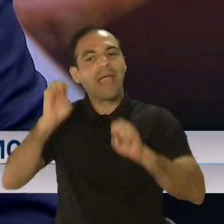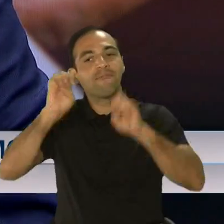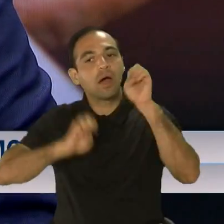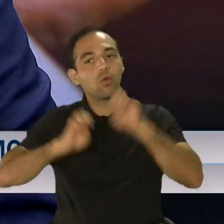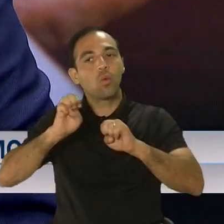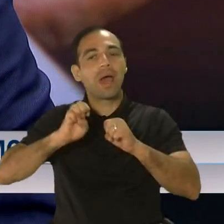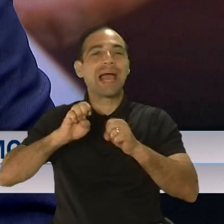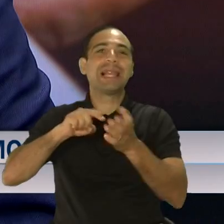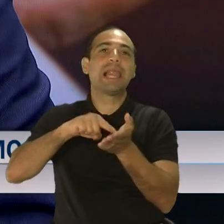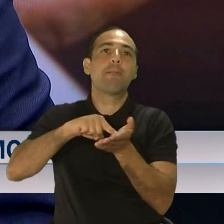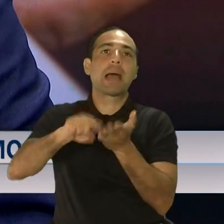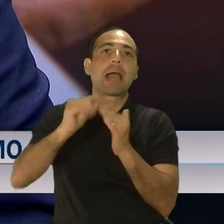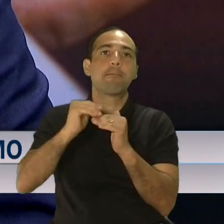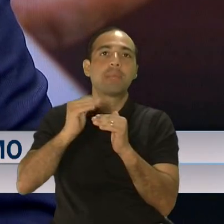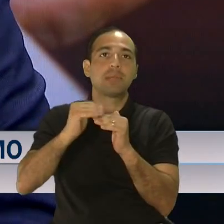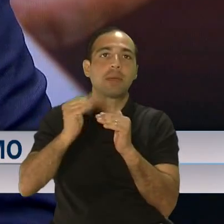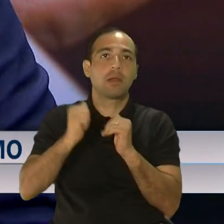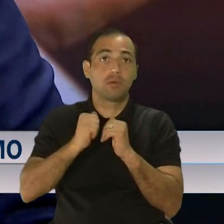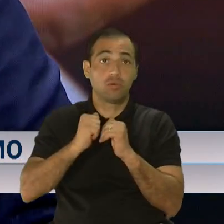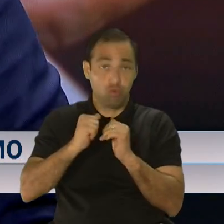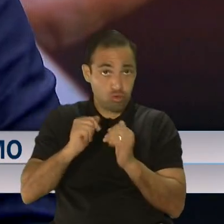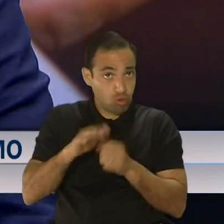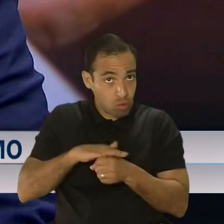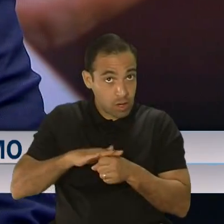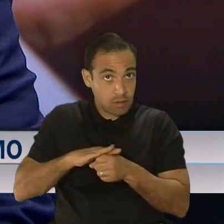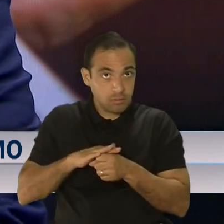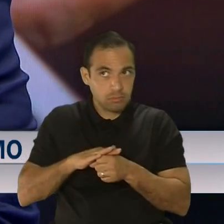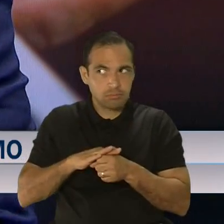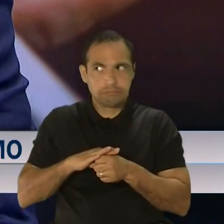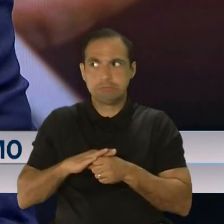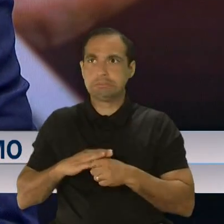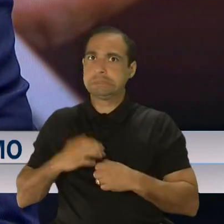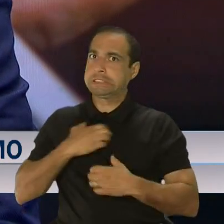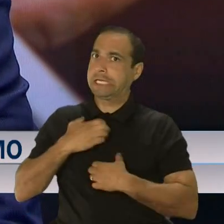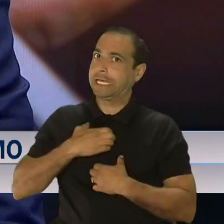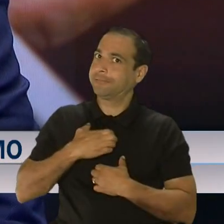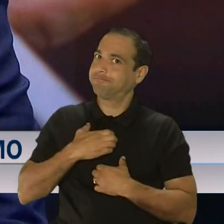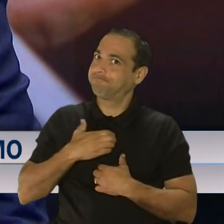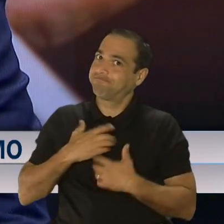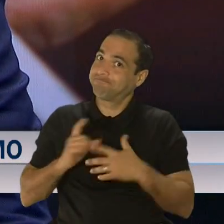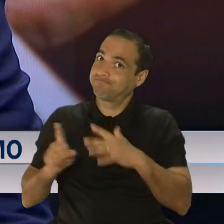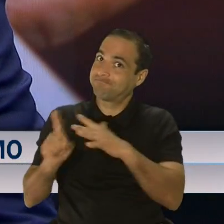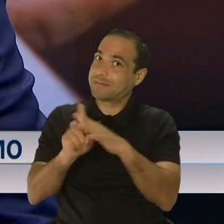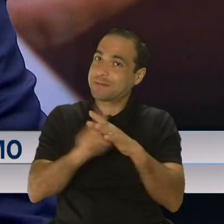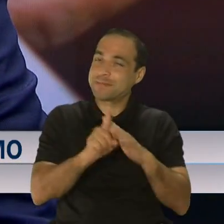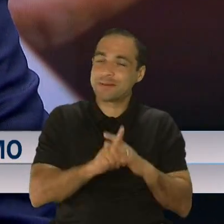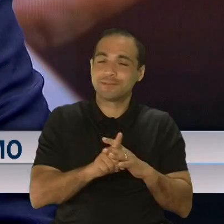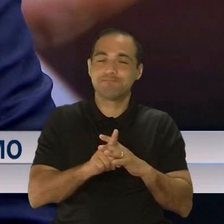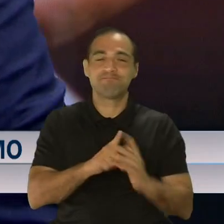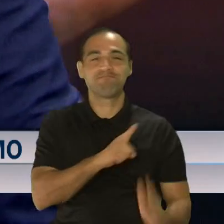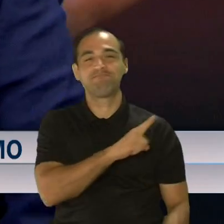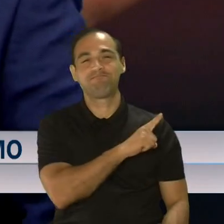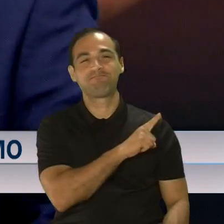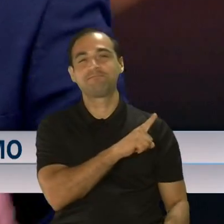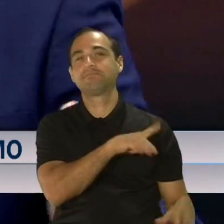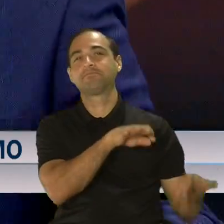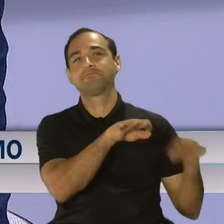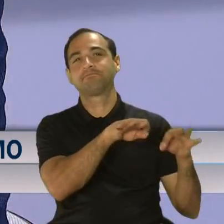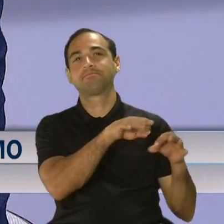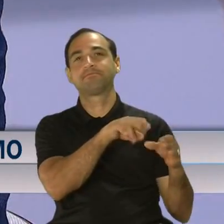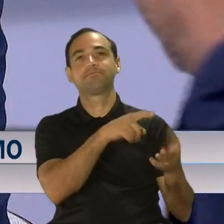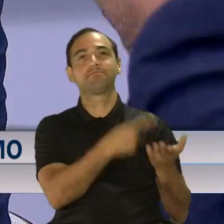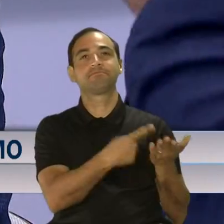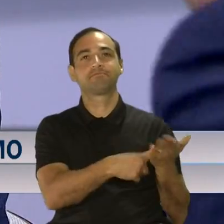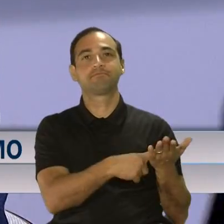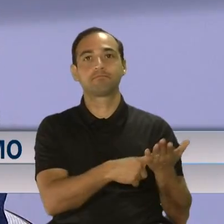Local. Las controversias no se han hecho esperar. Con nosotros el economista doctor Francisco Montalvo Fiol para su análisis y comentario. 10.50 a